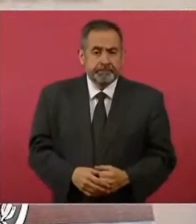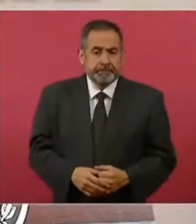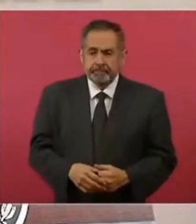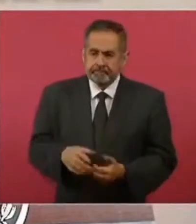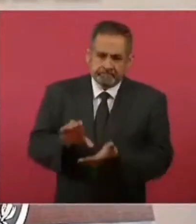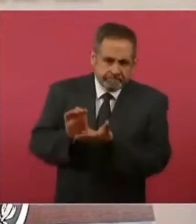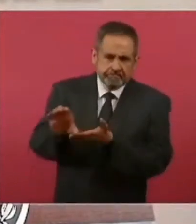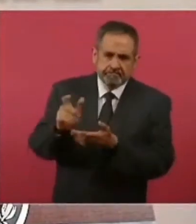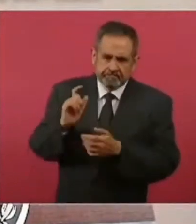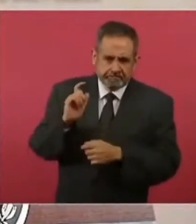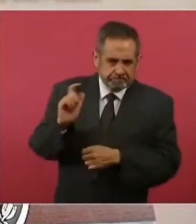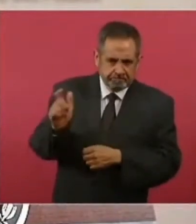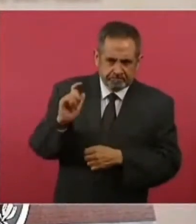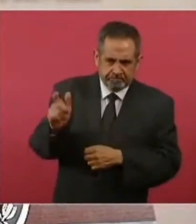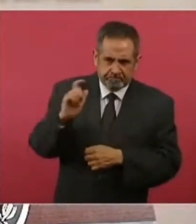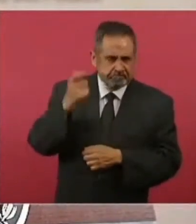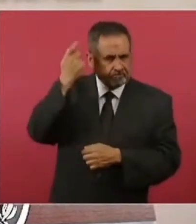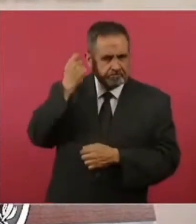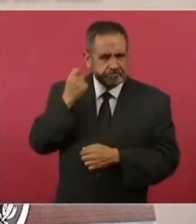están recibiendo apoyo.